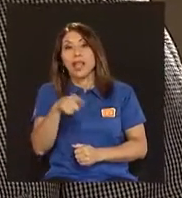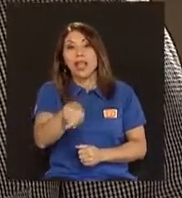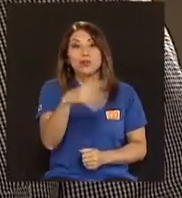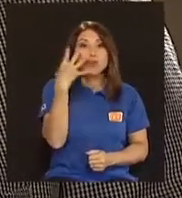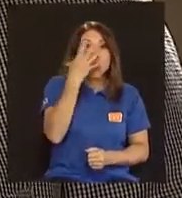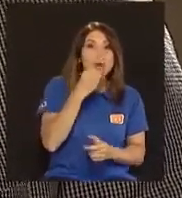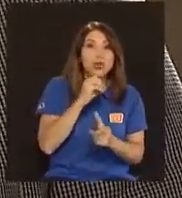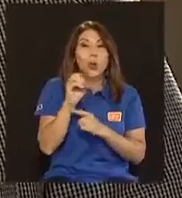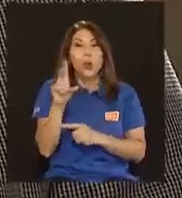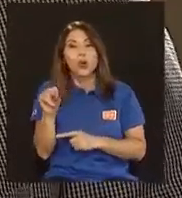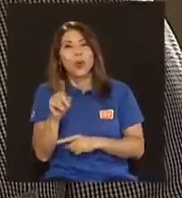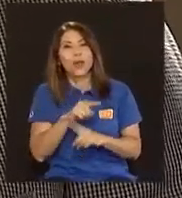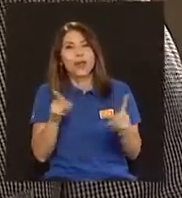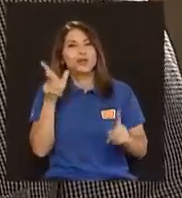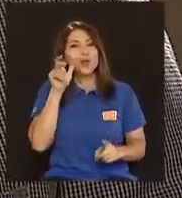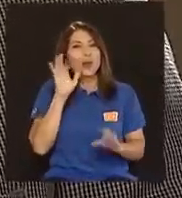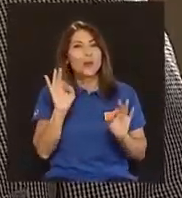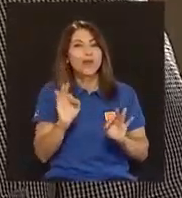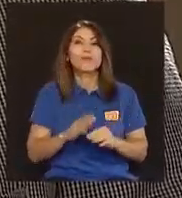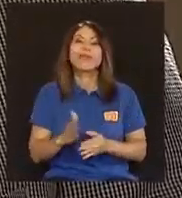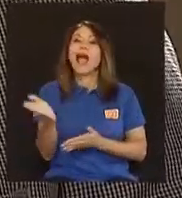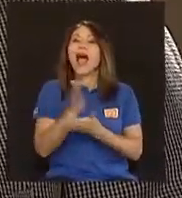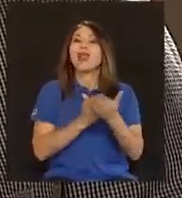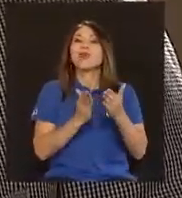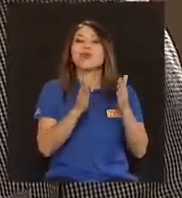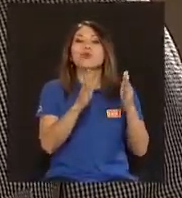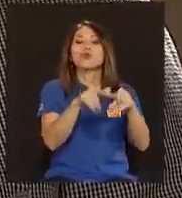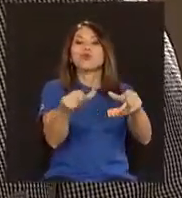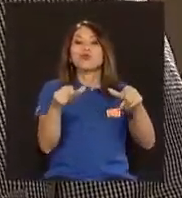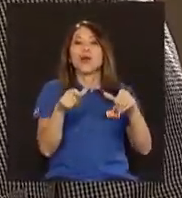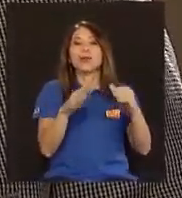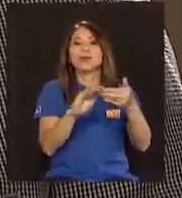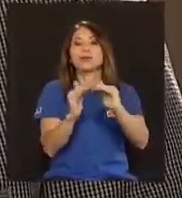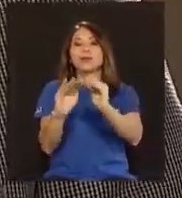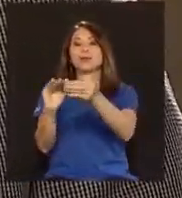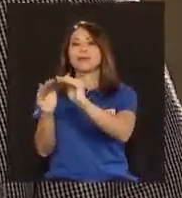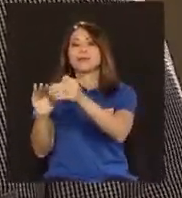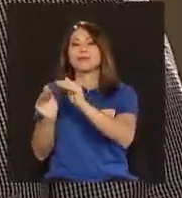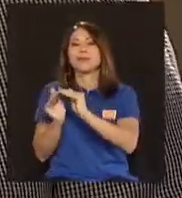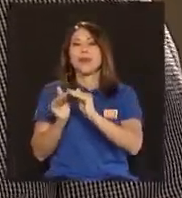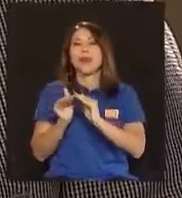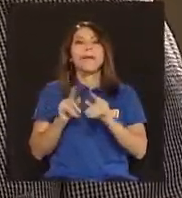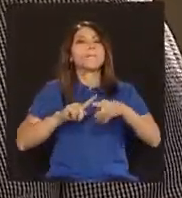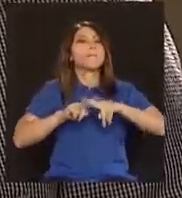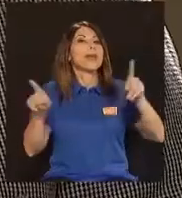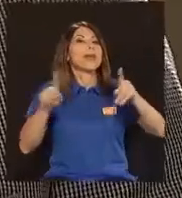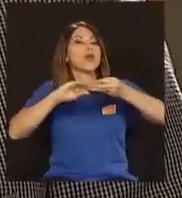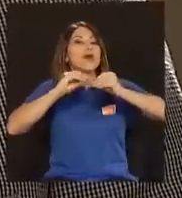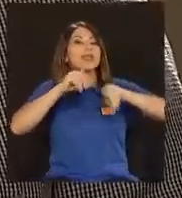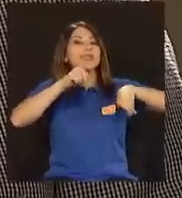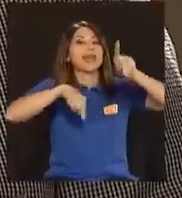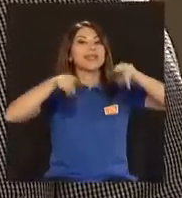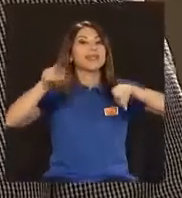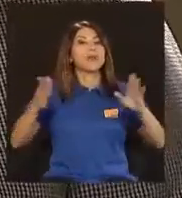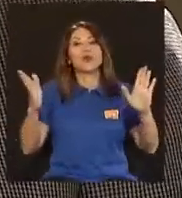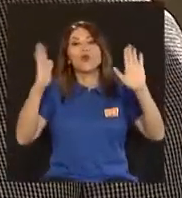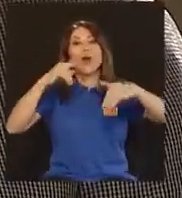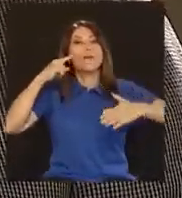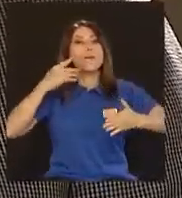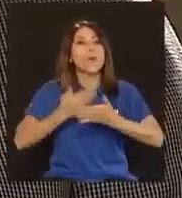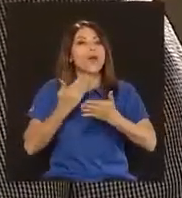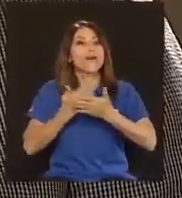bien en algunas poblaciones, pareciera que eso es el caso, pero estadísticamente vos dirías que no hay prueba suficiente, ¿verdad?